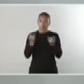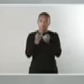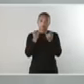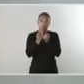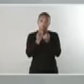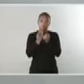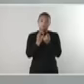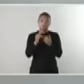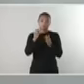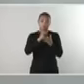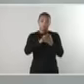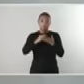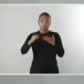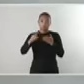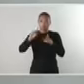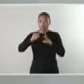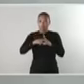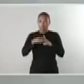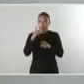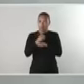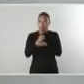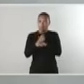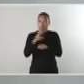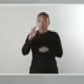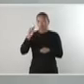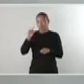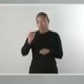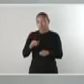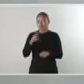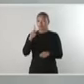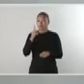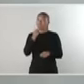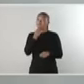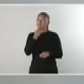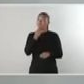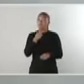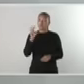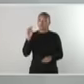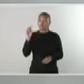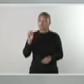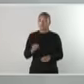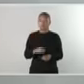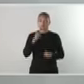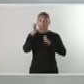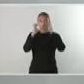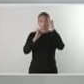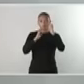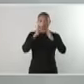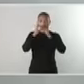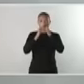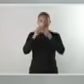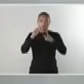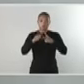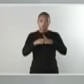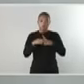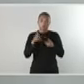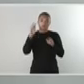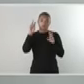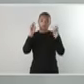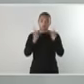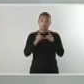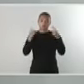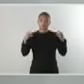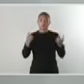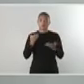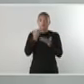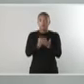misma mecánica y vamos a iniciar con esta primera ronda de dos minutos treinta segundos de exposición inicial del tema desarrollo económico